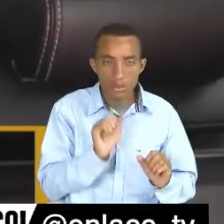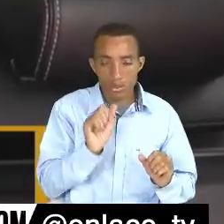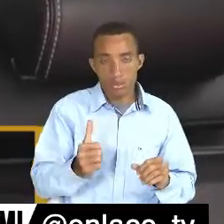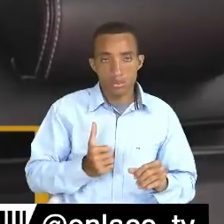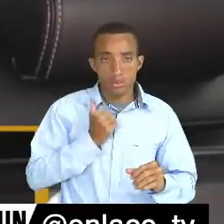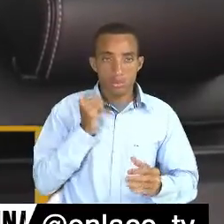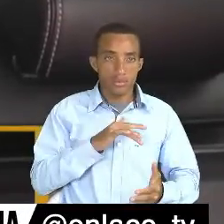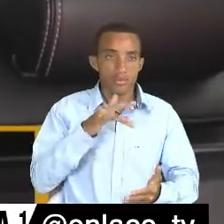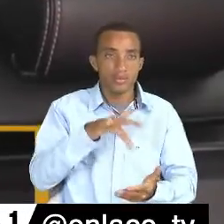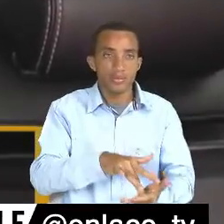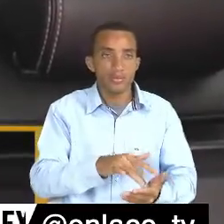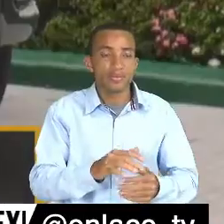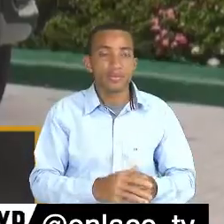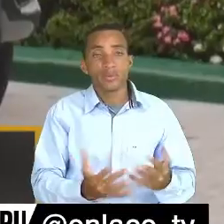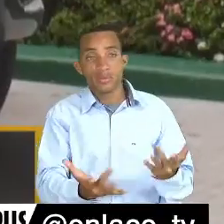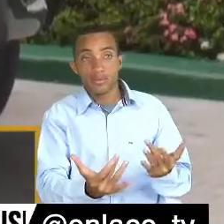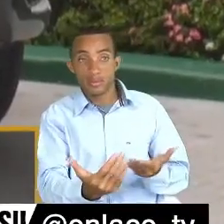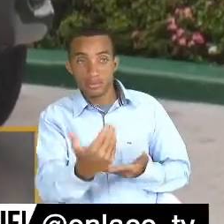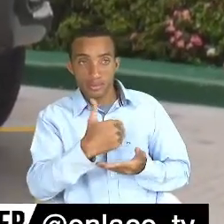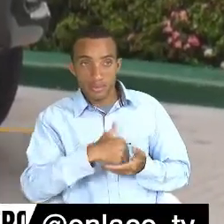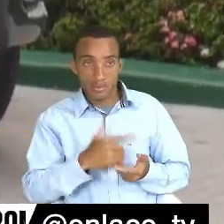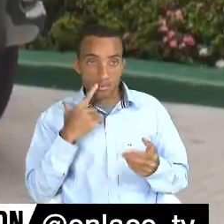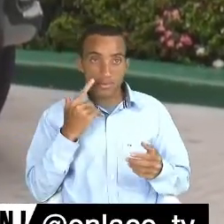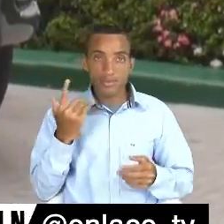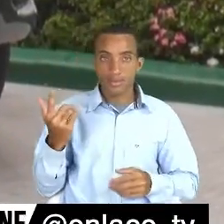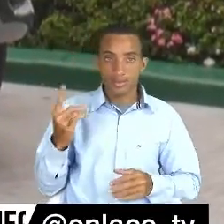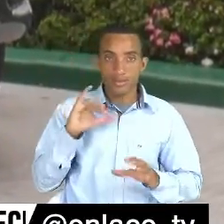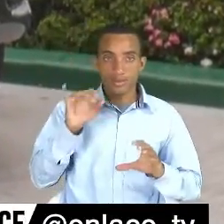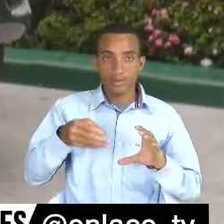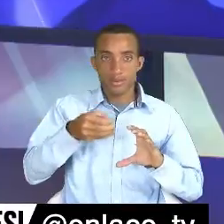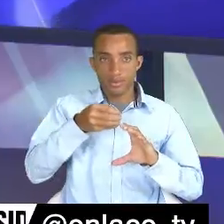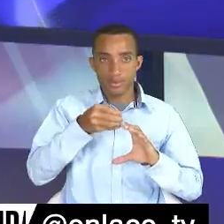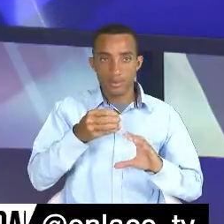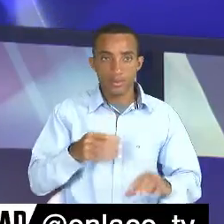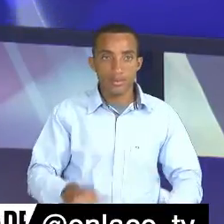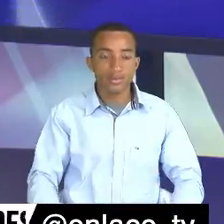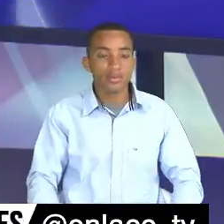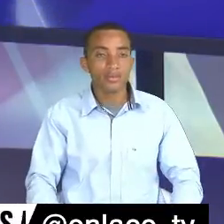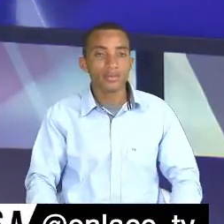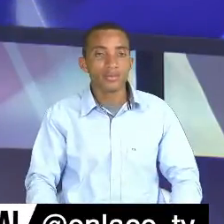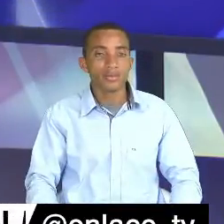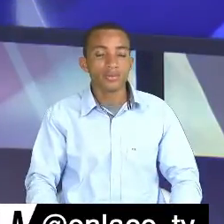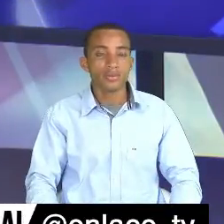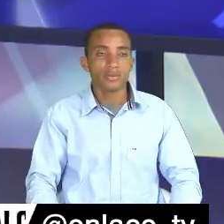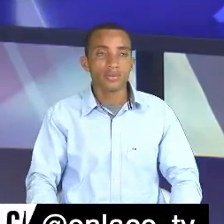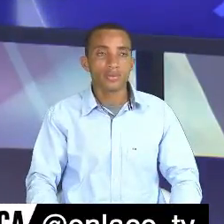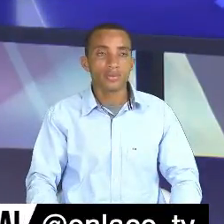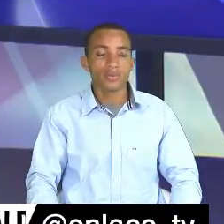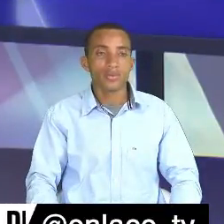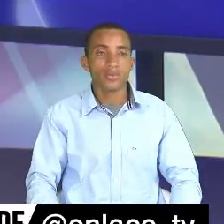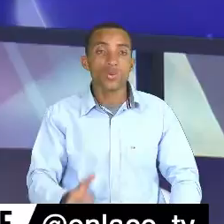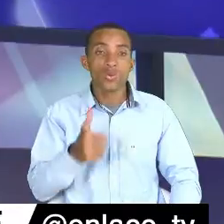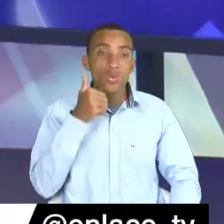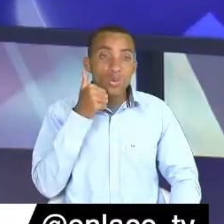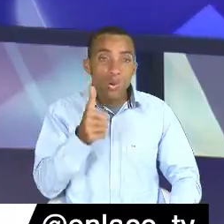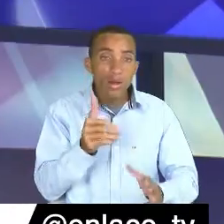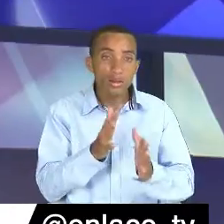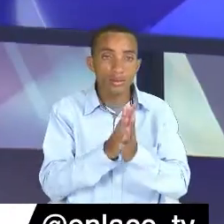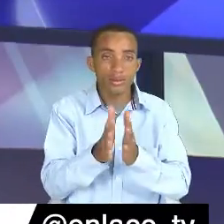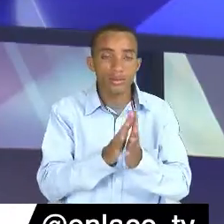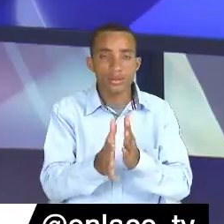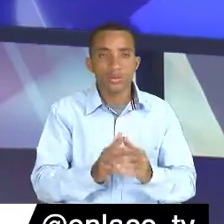Sanautos y Toyota lo esperan ya en la plazoleta del Centro Comercial San Silvestre. Y en las buenas noticias, pintando sueños, así es